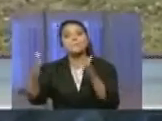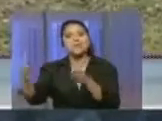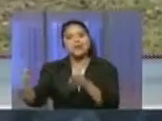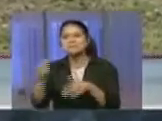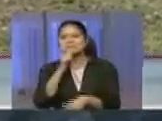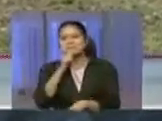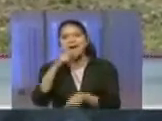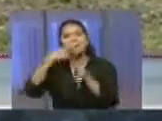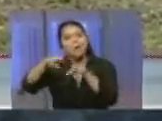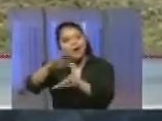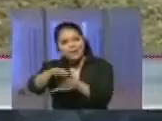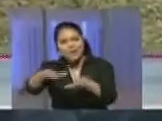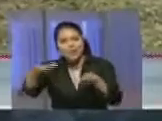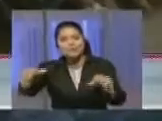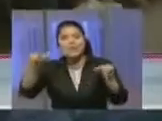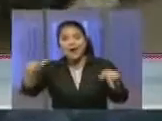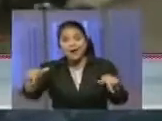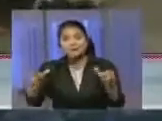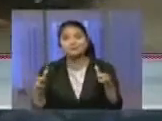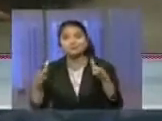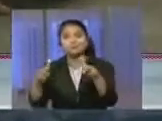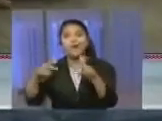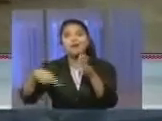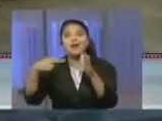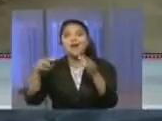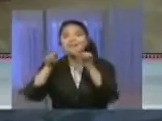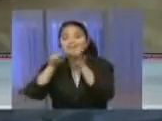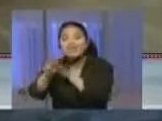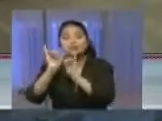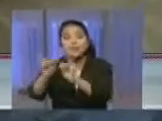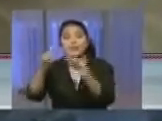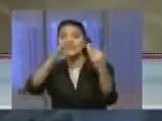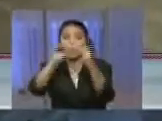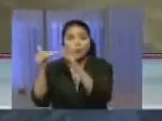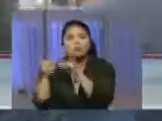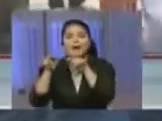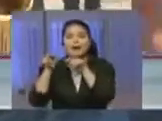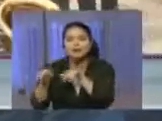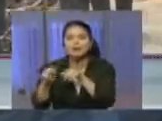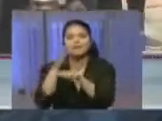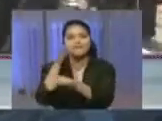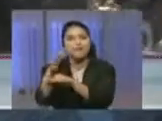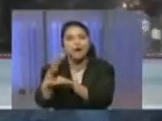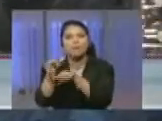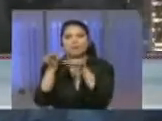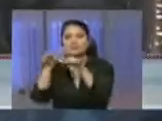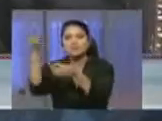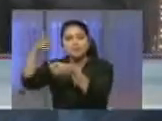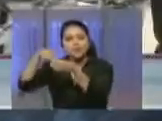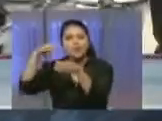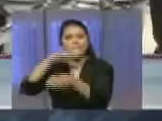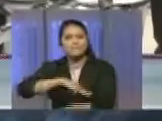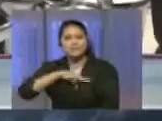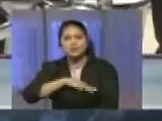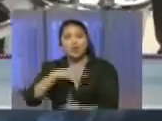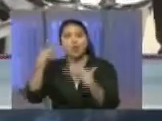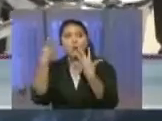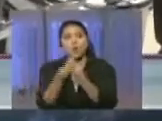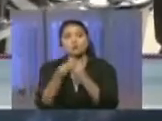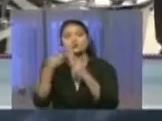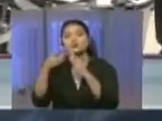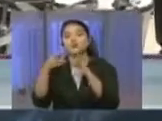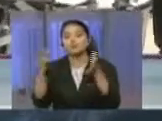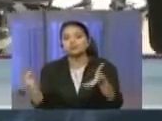niños y niñas que son los núcleos de recreación comunitaria donde vamos a estar en estas bases de misiones con núcleos de recreación